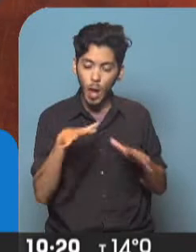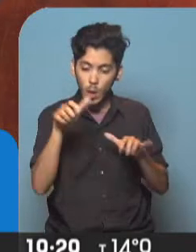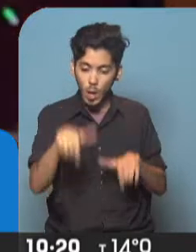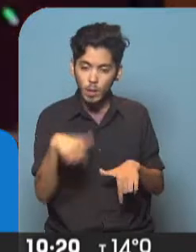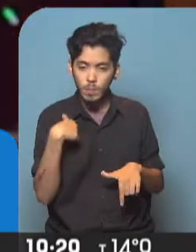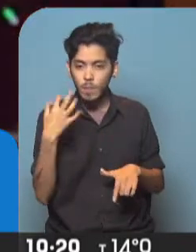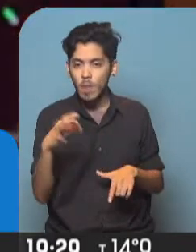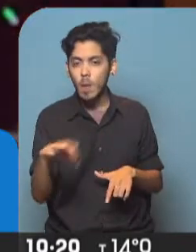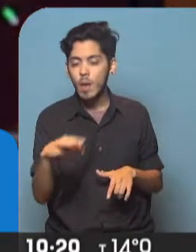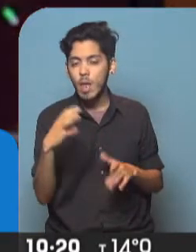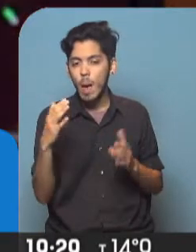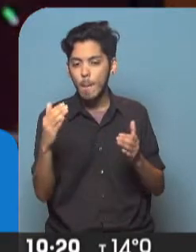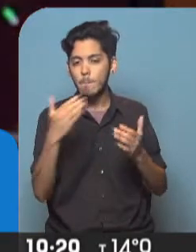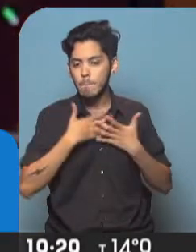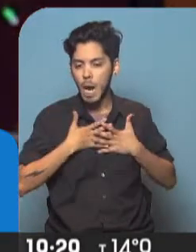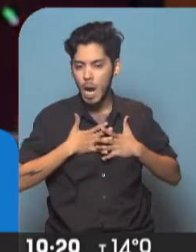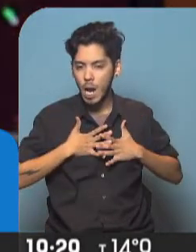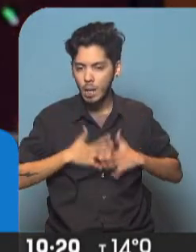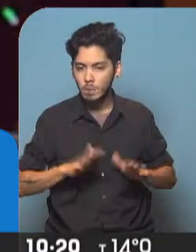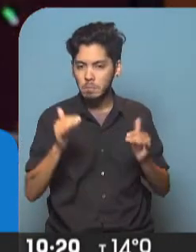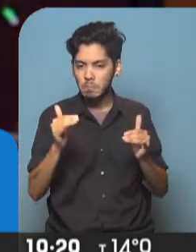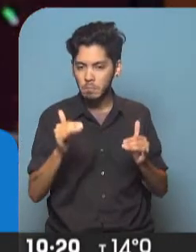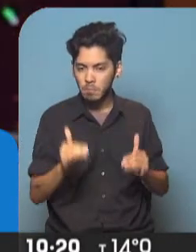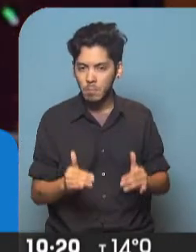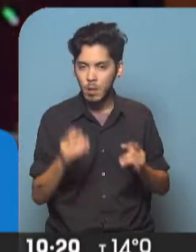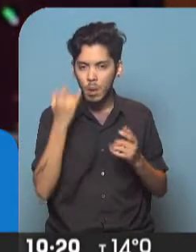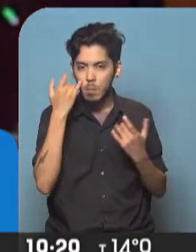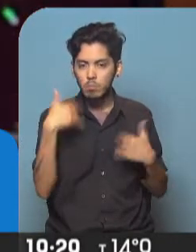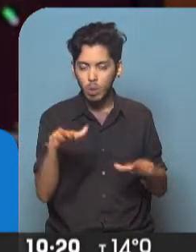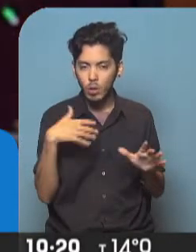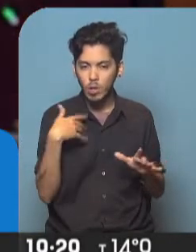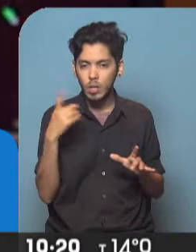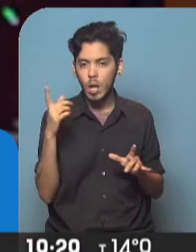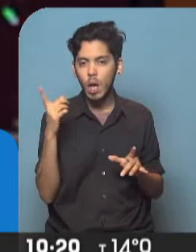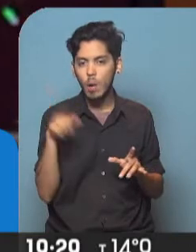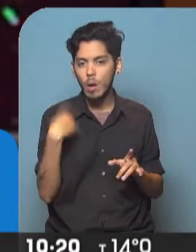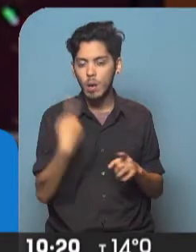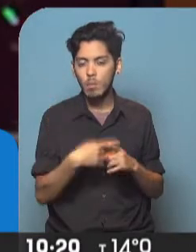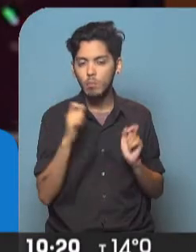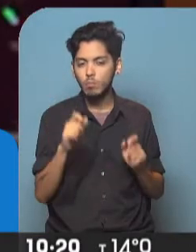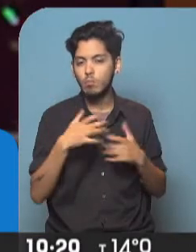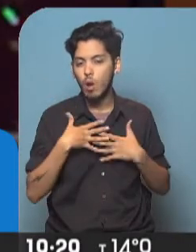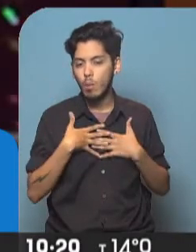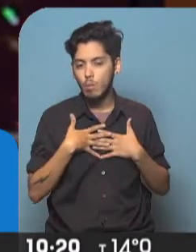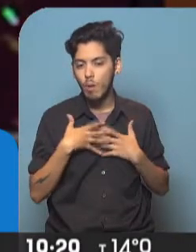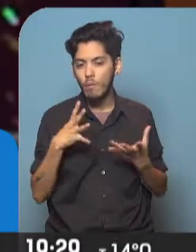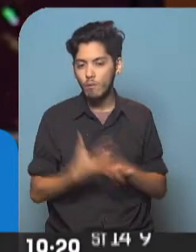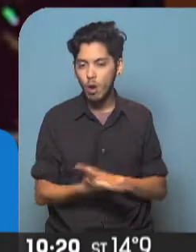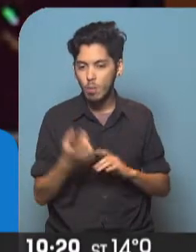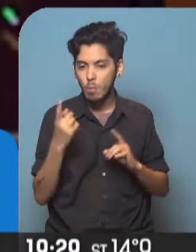ser relativamente más calma. Y Argentina podría salir por sus propios medios, pienso yo,